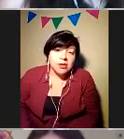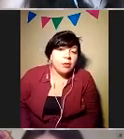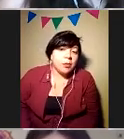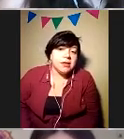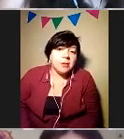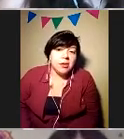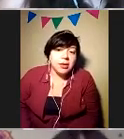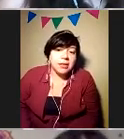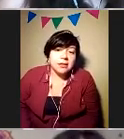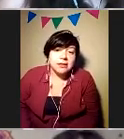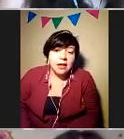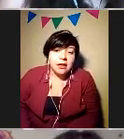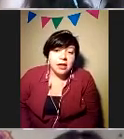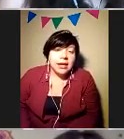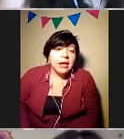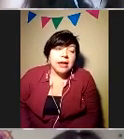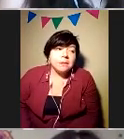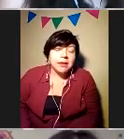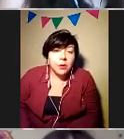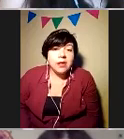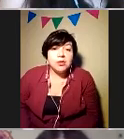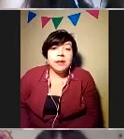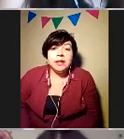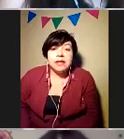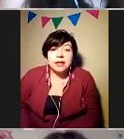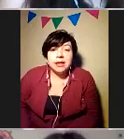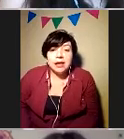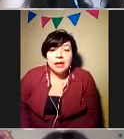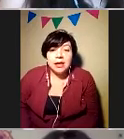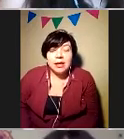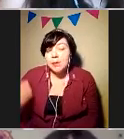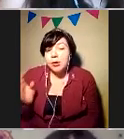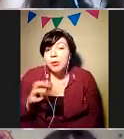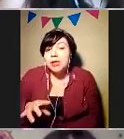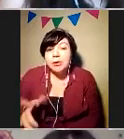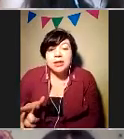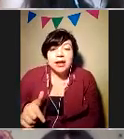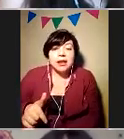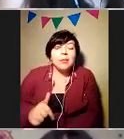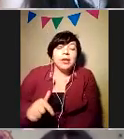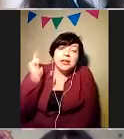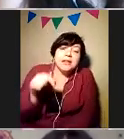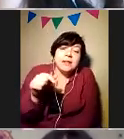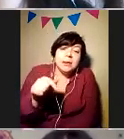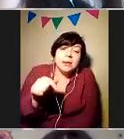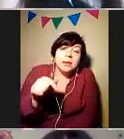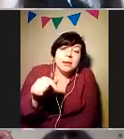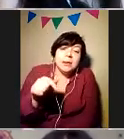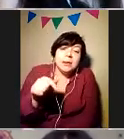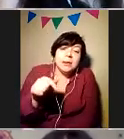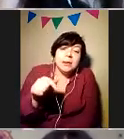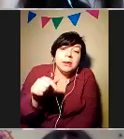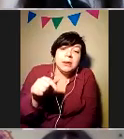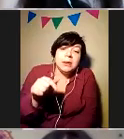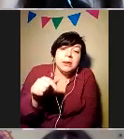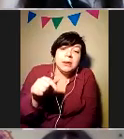Es como una influencia de seda. Y ella plantea una idea súper interesante que por lo mismo quisimos destacarla, porque en esta entrevista